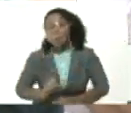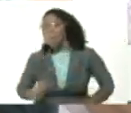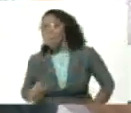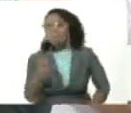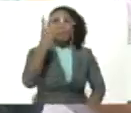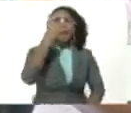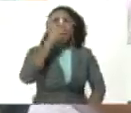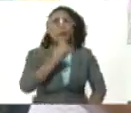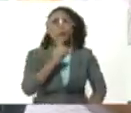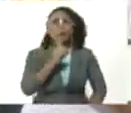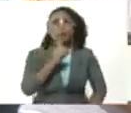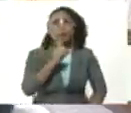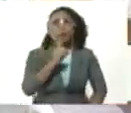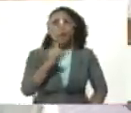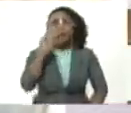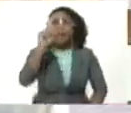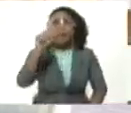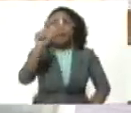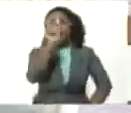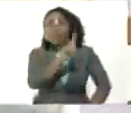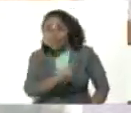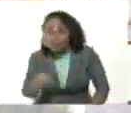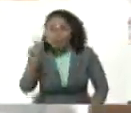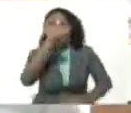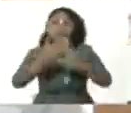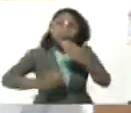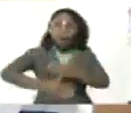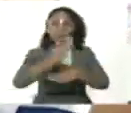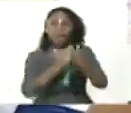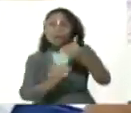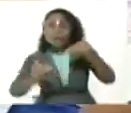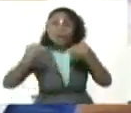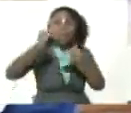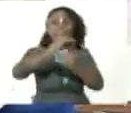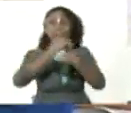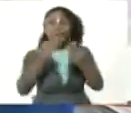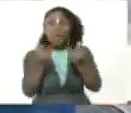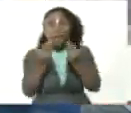año de un ciclo largo de crecimiento económico.